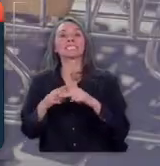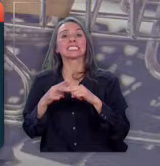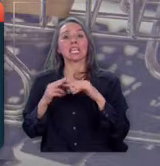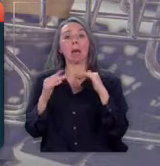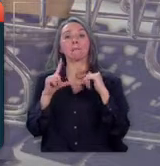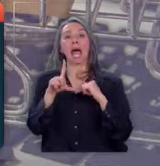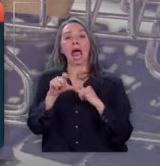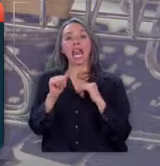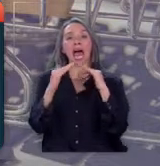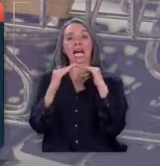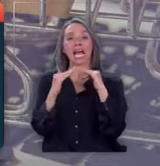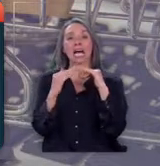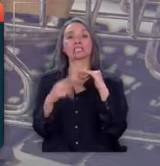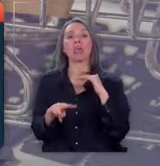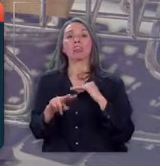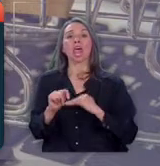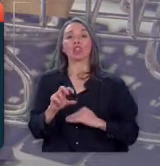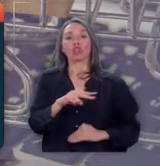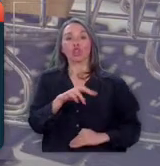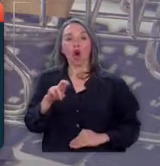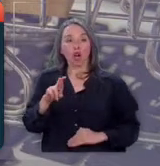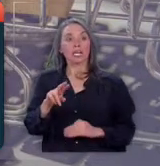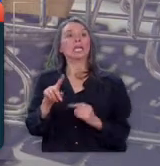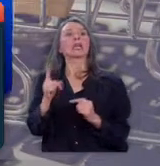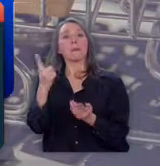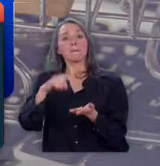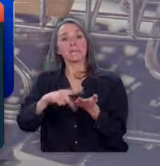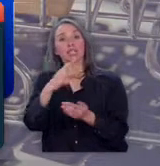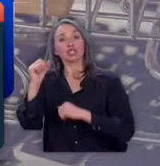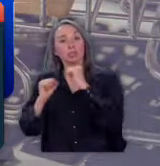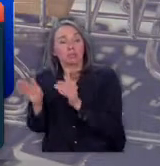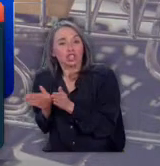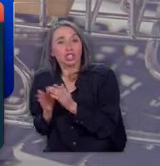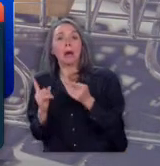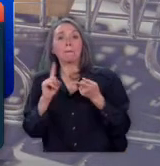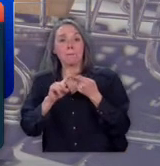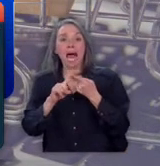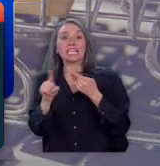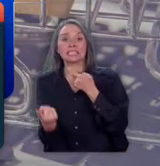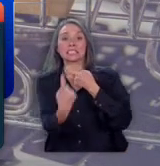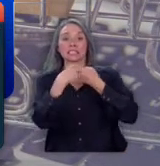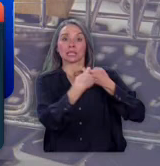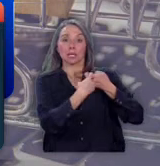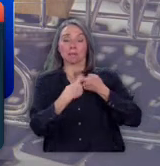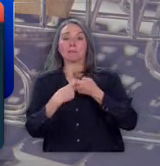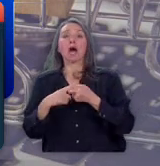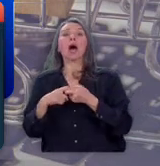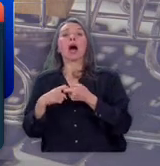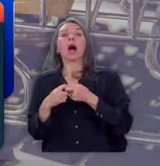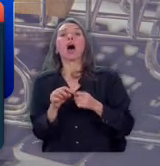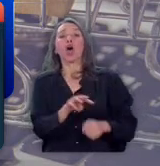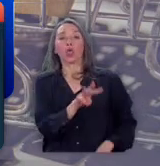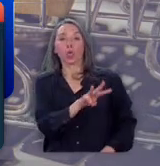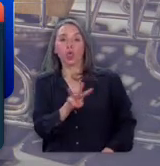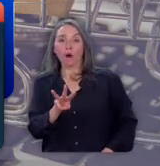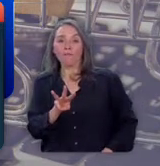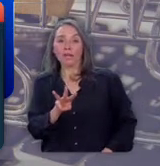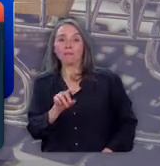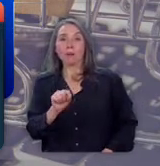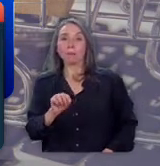es uno de los 1200 emprendimientos que está participando en la iniciativa todos están agrupados en el sitio